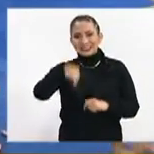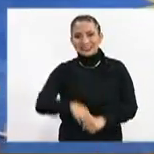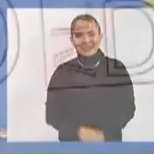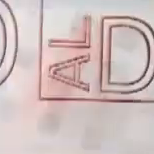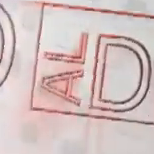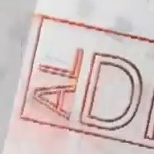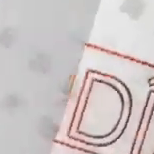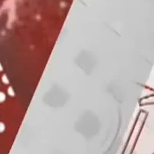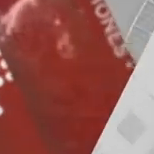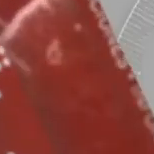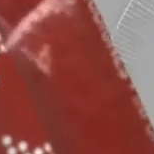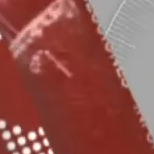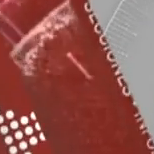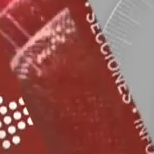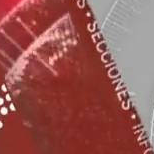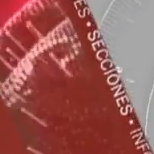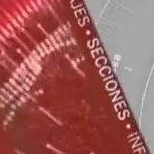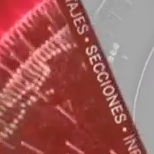González.